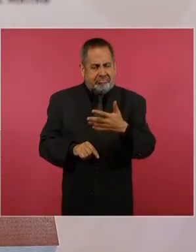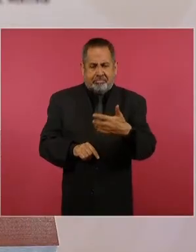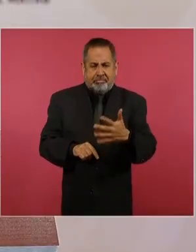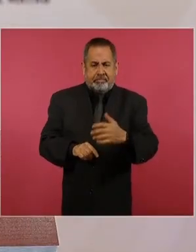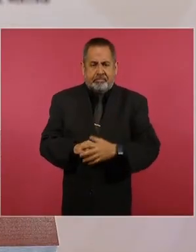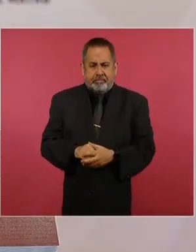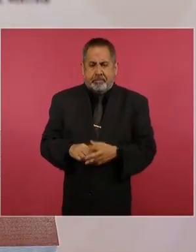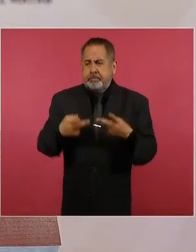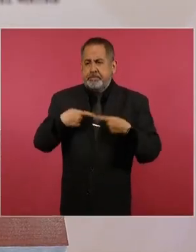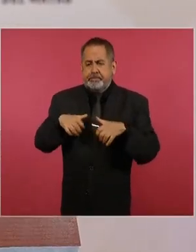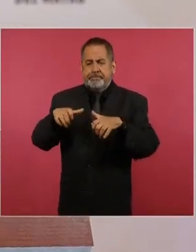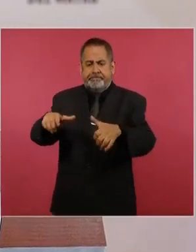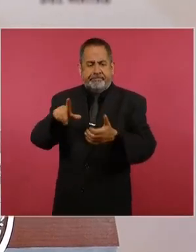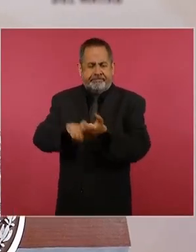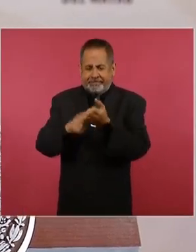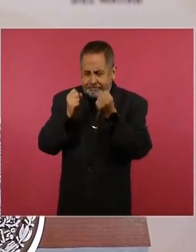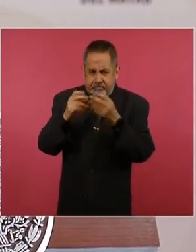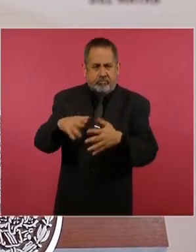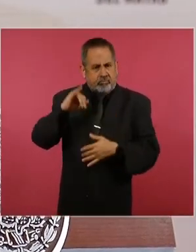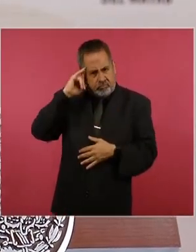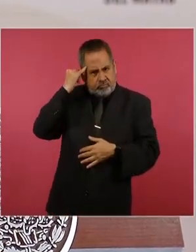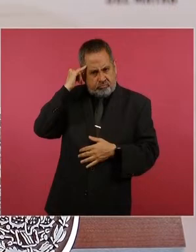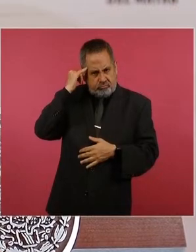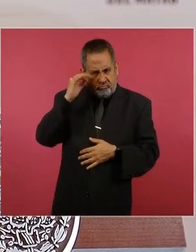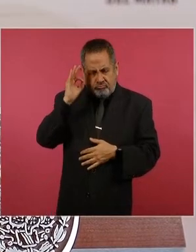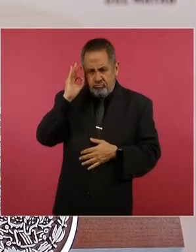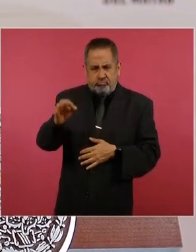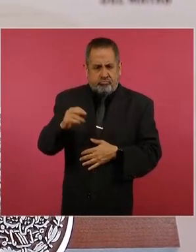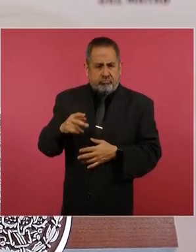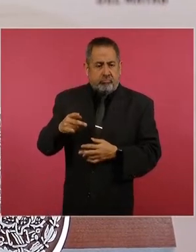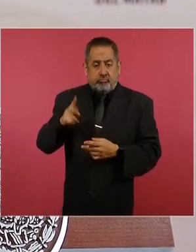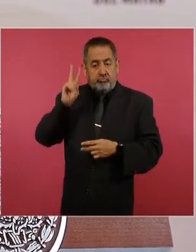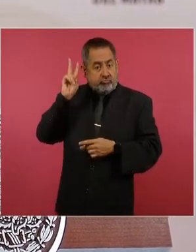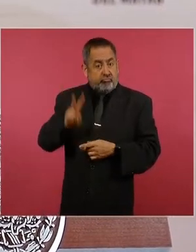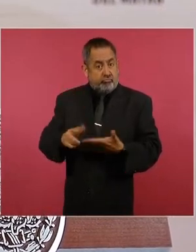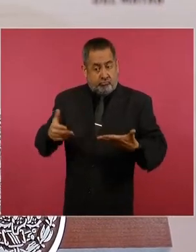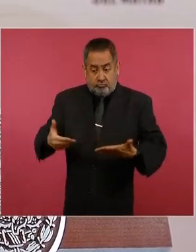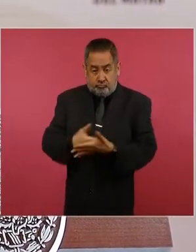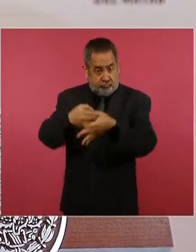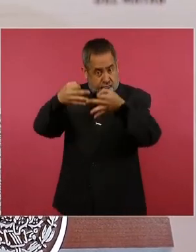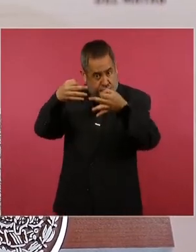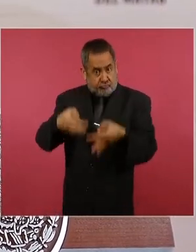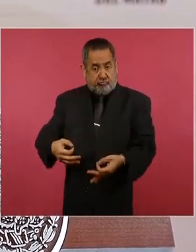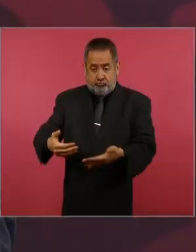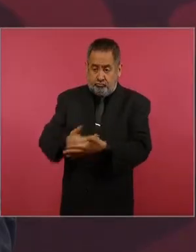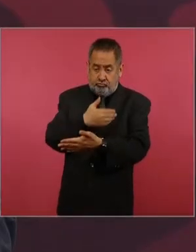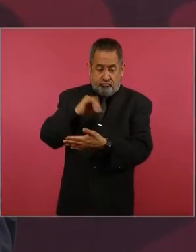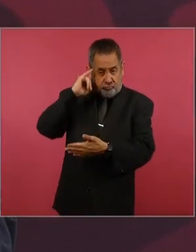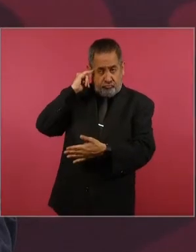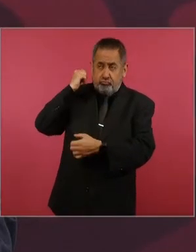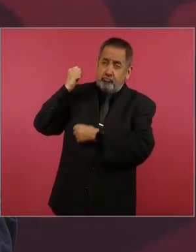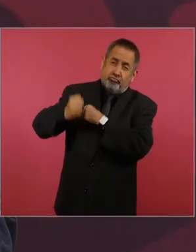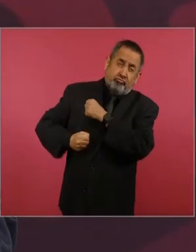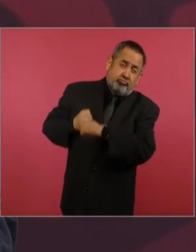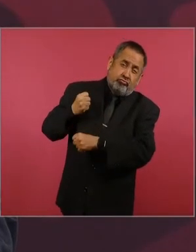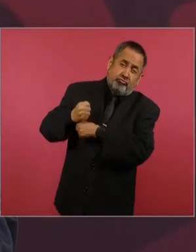una población indígena, pueblos originarios, mucha